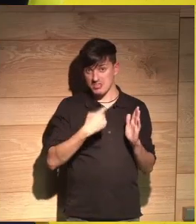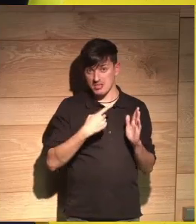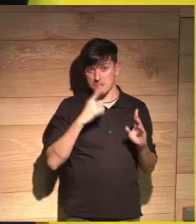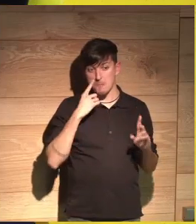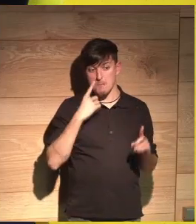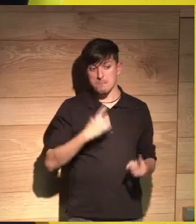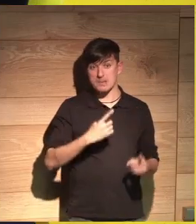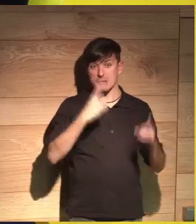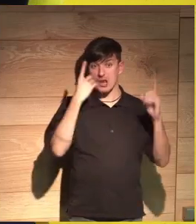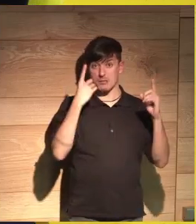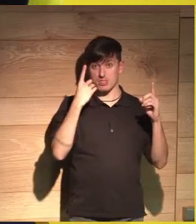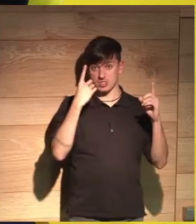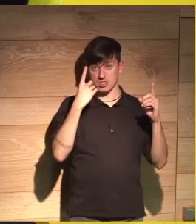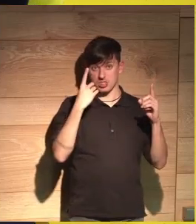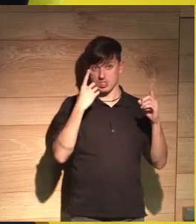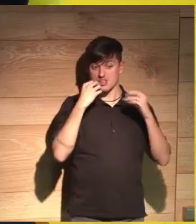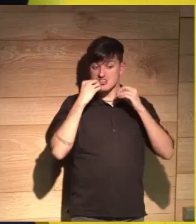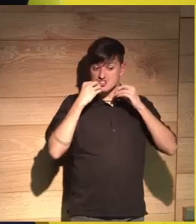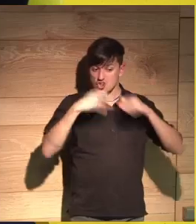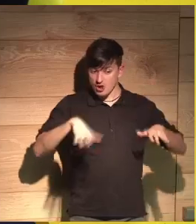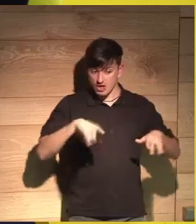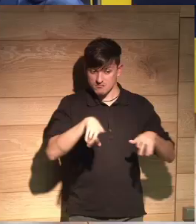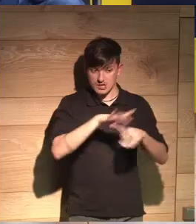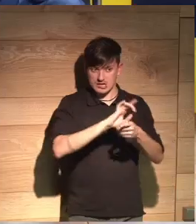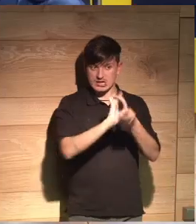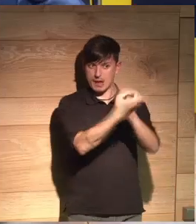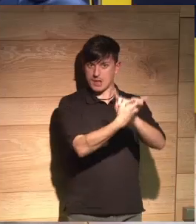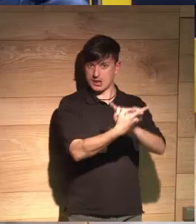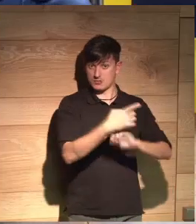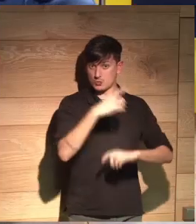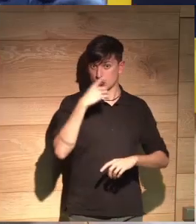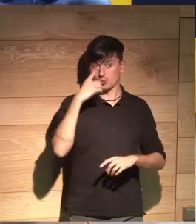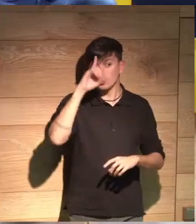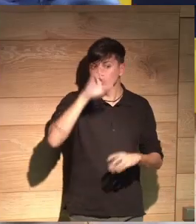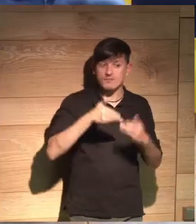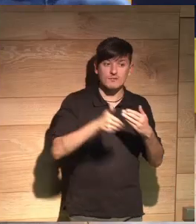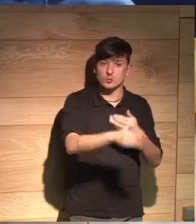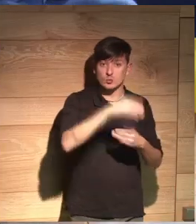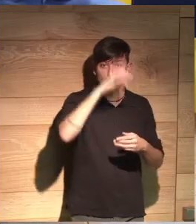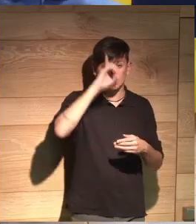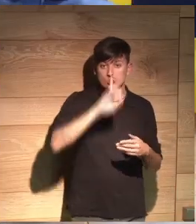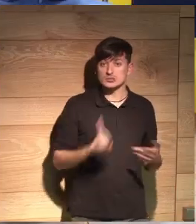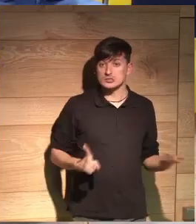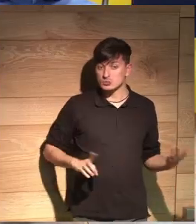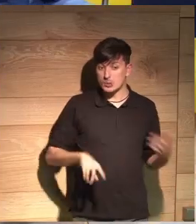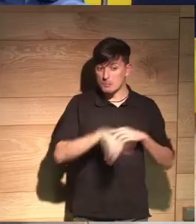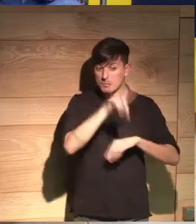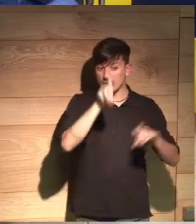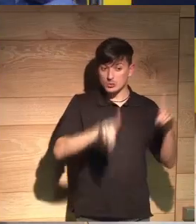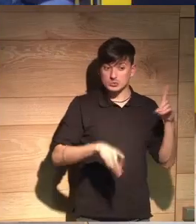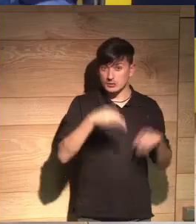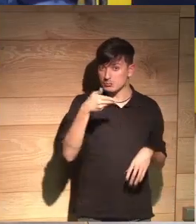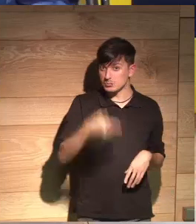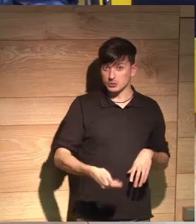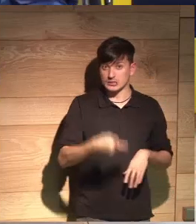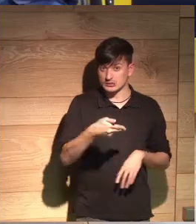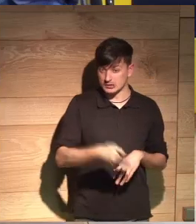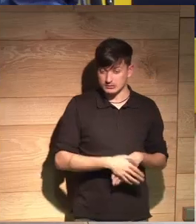años de historia urbana vas a cambiar no lo sabemos lo que veremos lo estamos es una gran pregunta es una figura muy importante